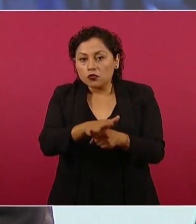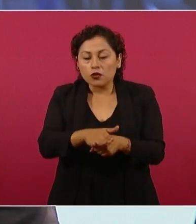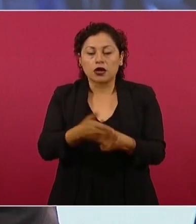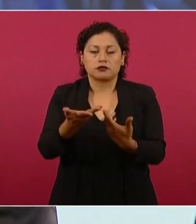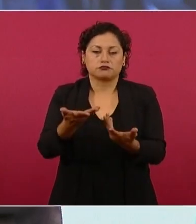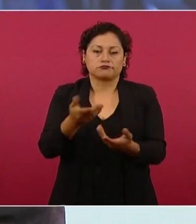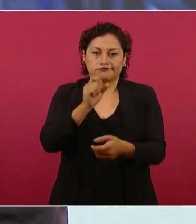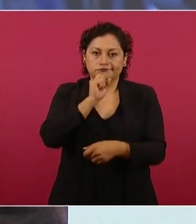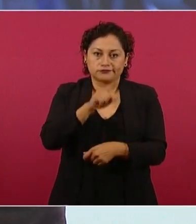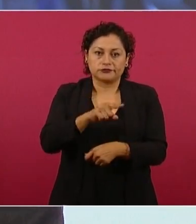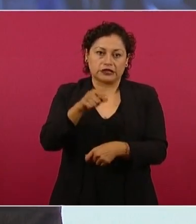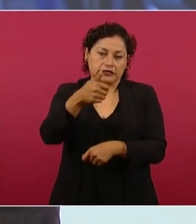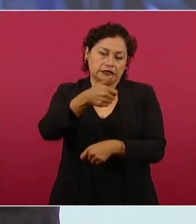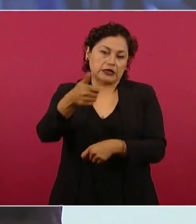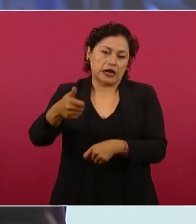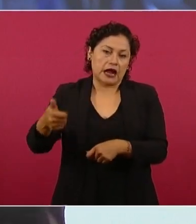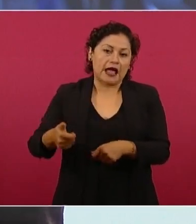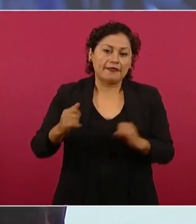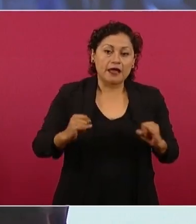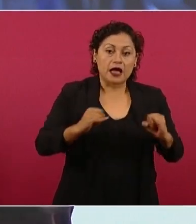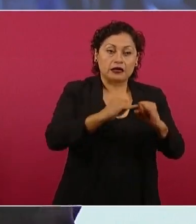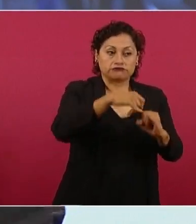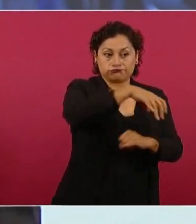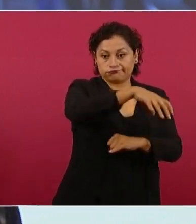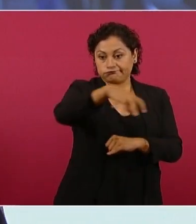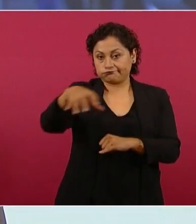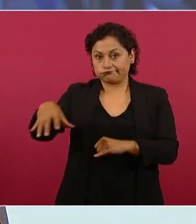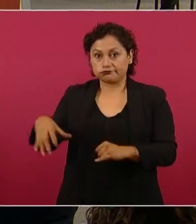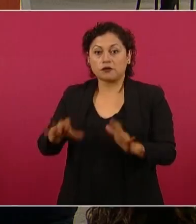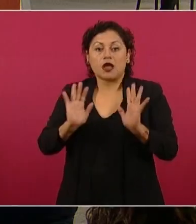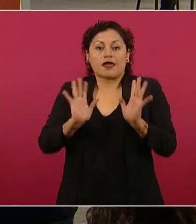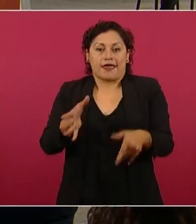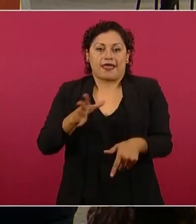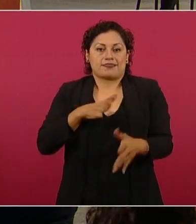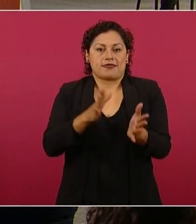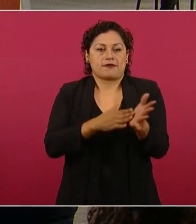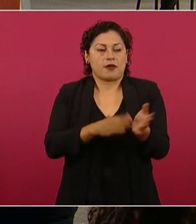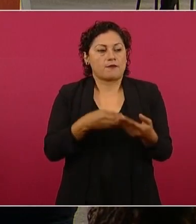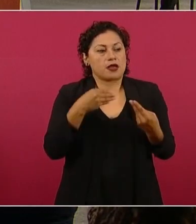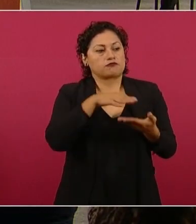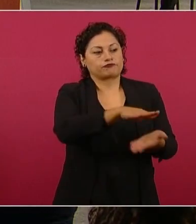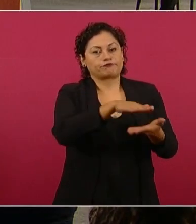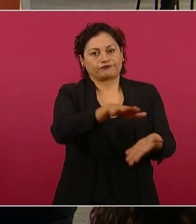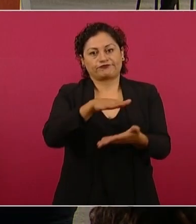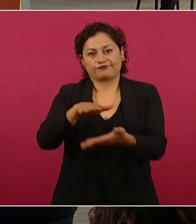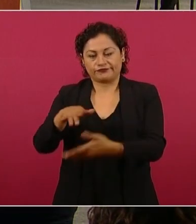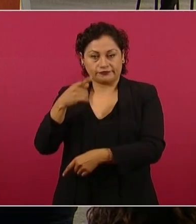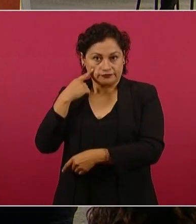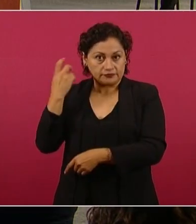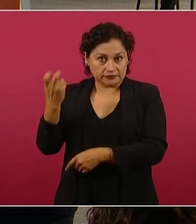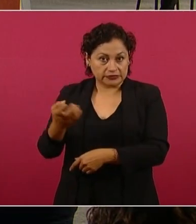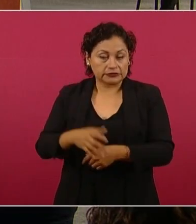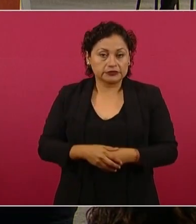opción. Cada institución ya tiene esta información y es la que estamos presentando el día de hoy.